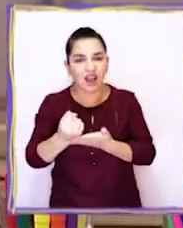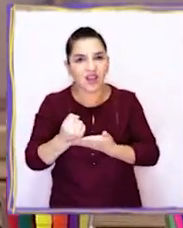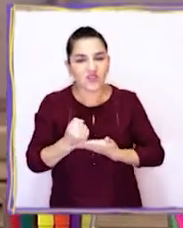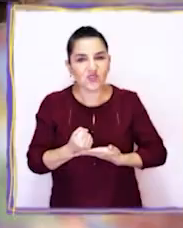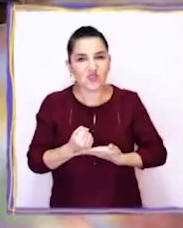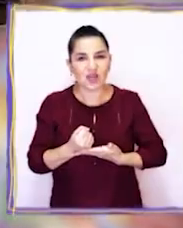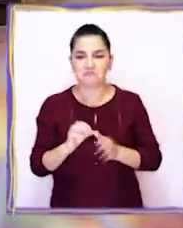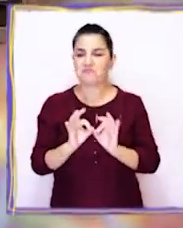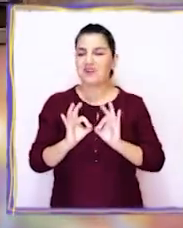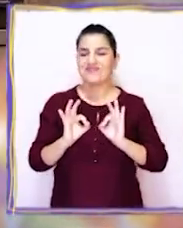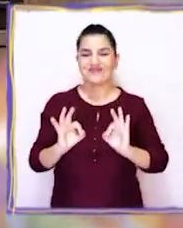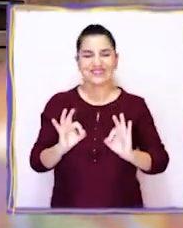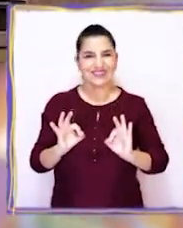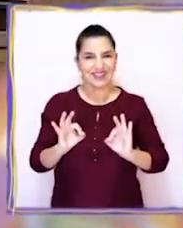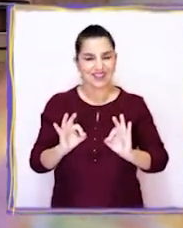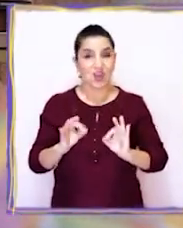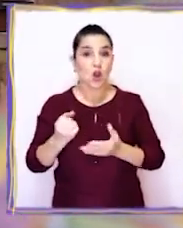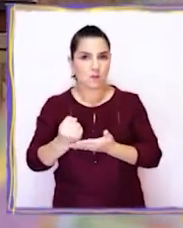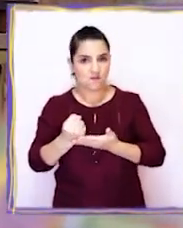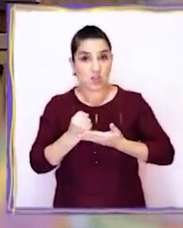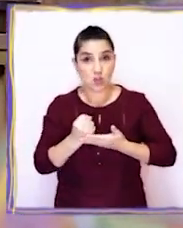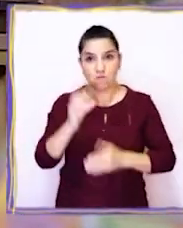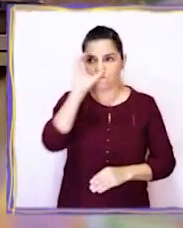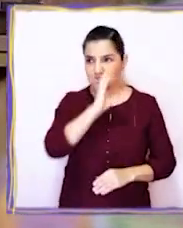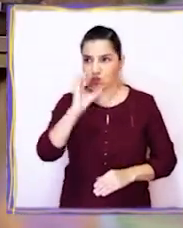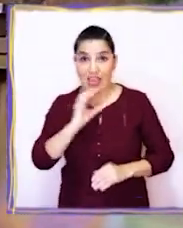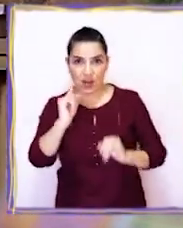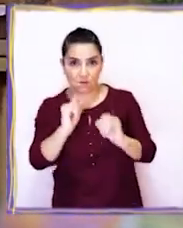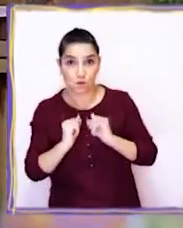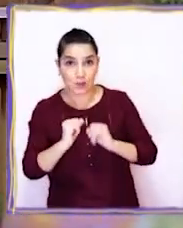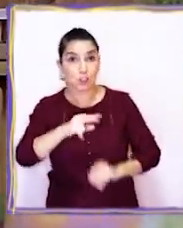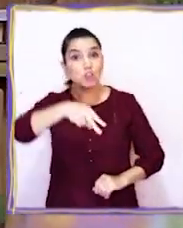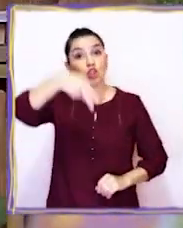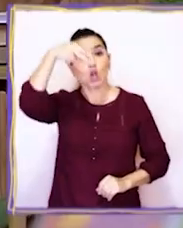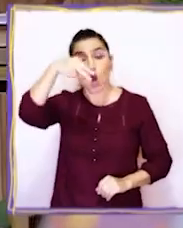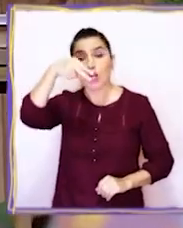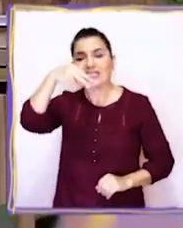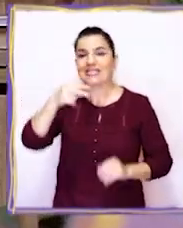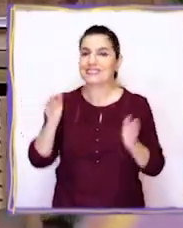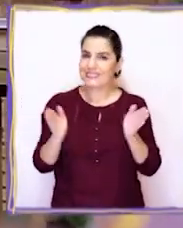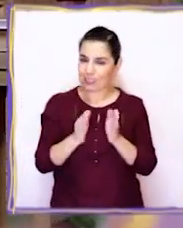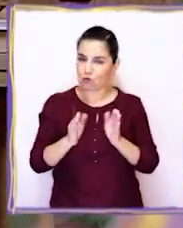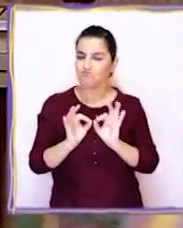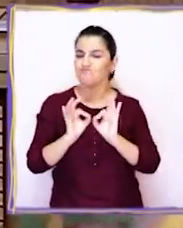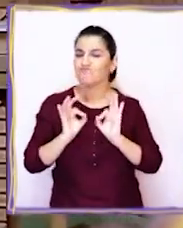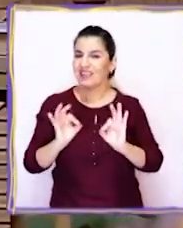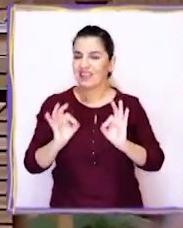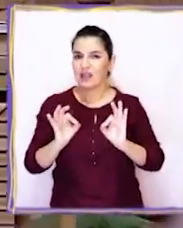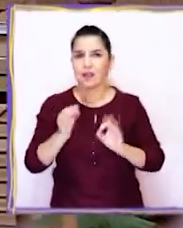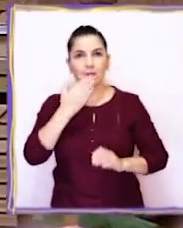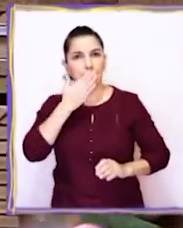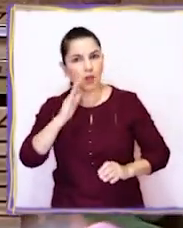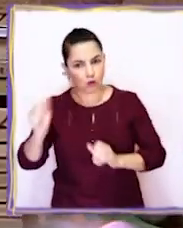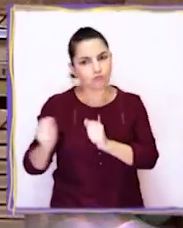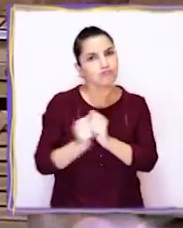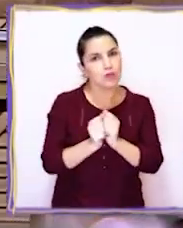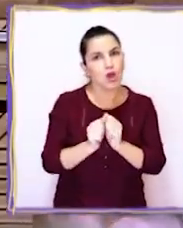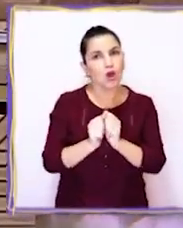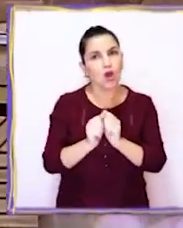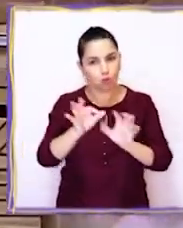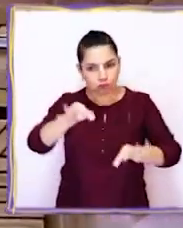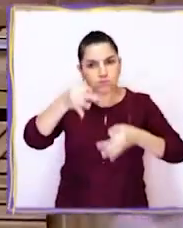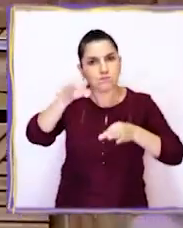harían eso por mí? ¡Perfecto! Me van a ayudar a buscar información sobre el norte chico. ¡Genial! Y si mejor lo jugamos